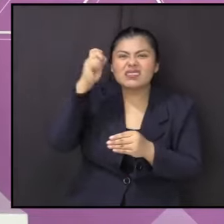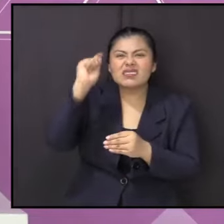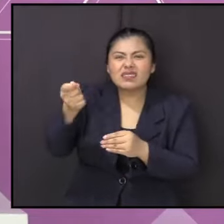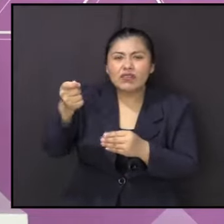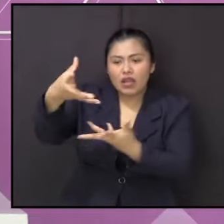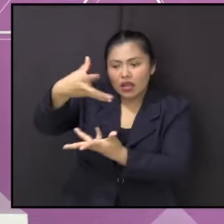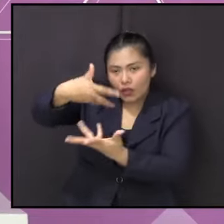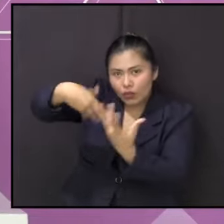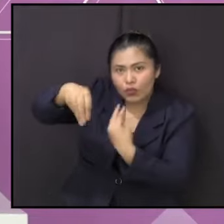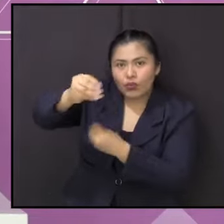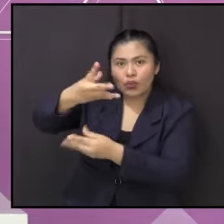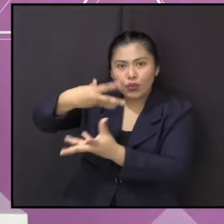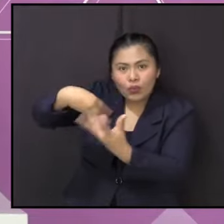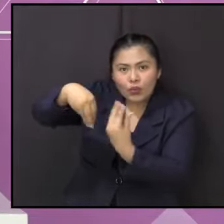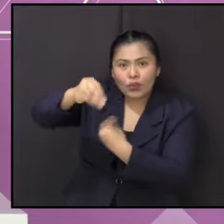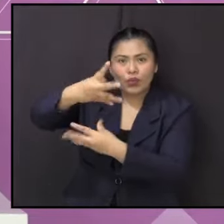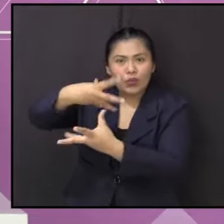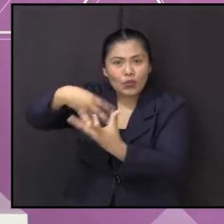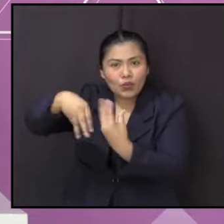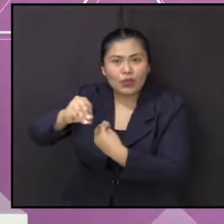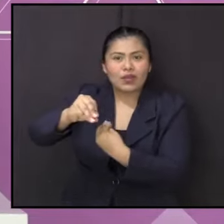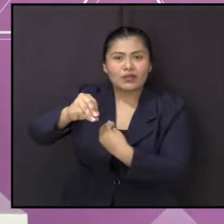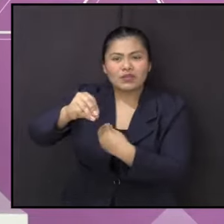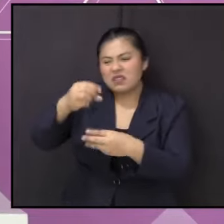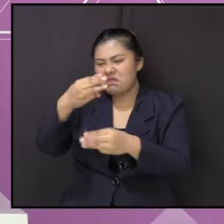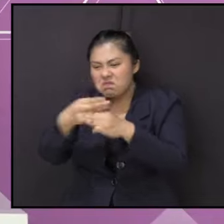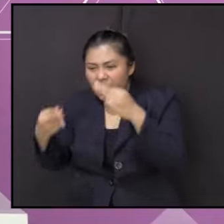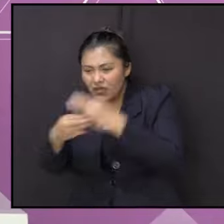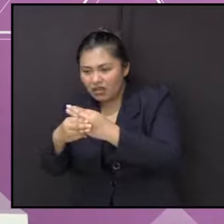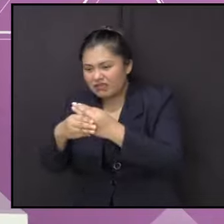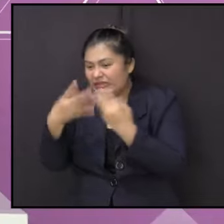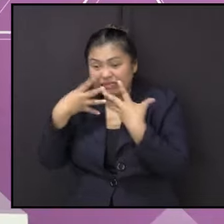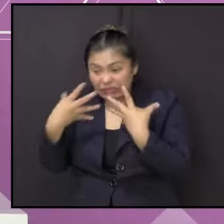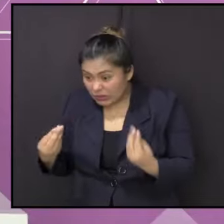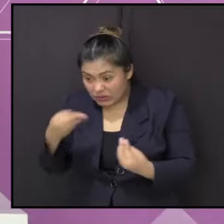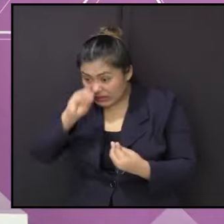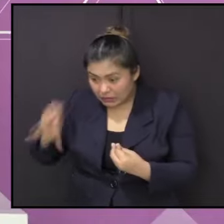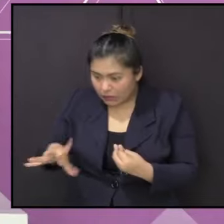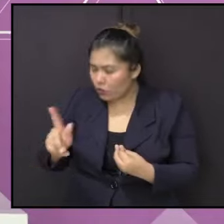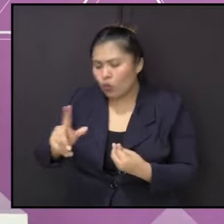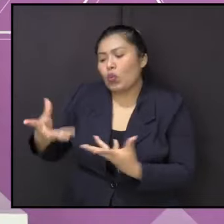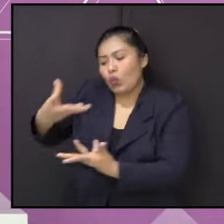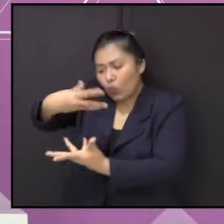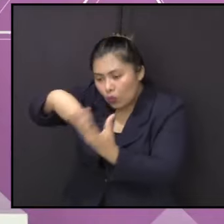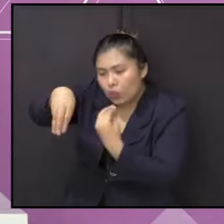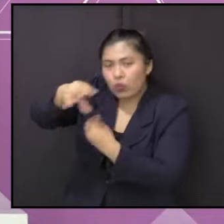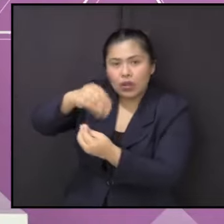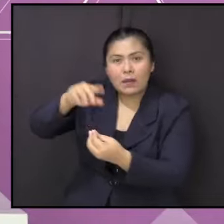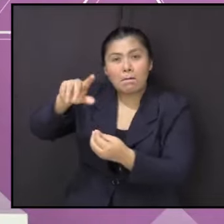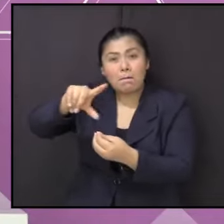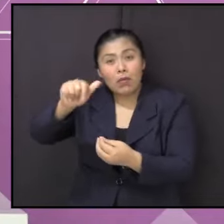que puedan permitirles a ellos también tener muchas factibilidades para su crecimiento en la vida